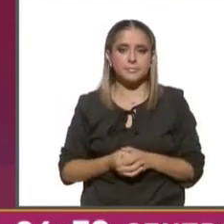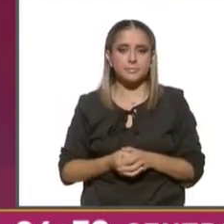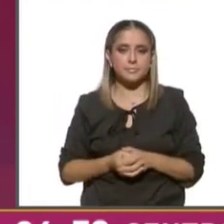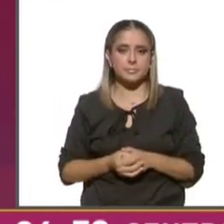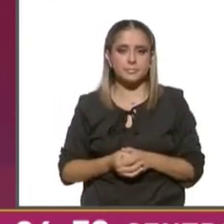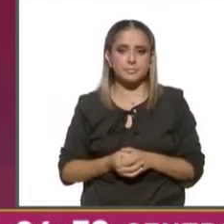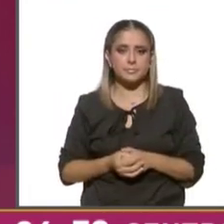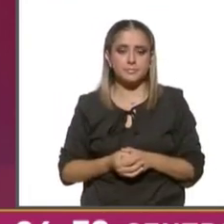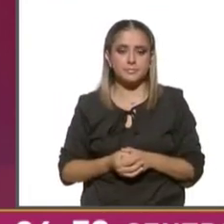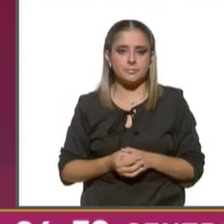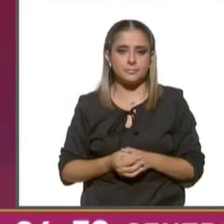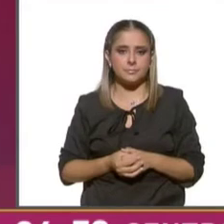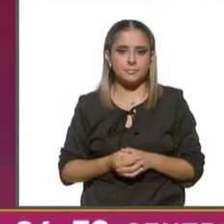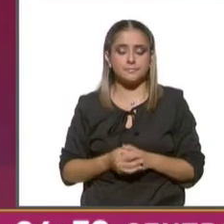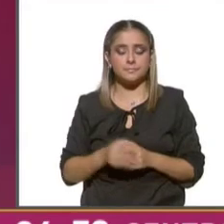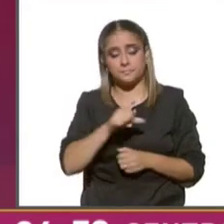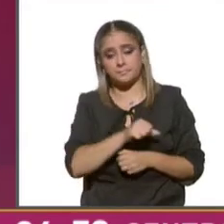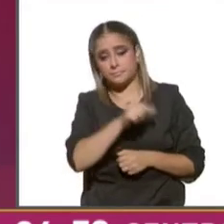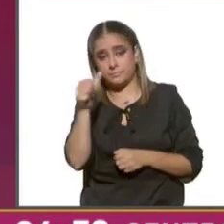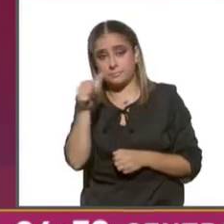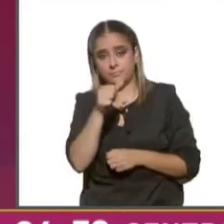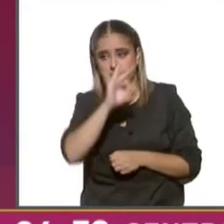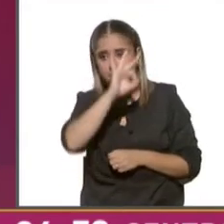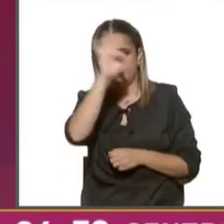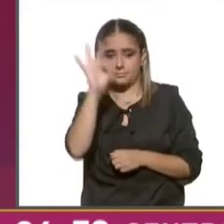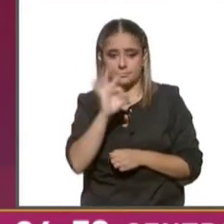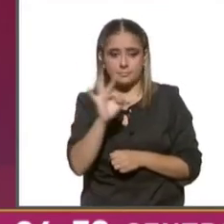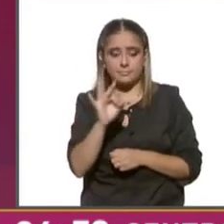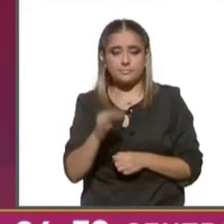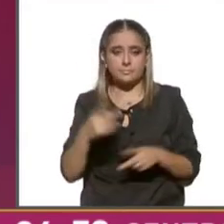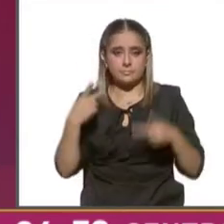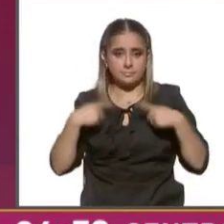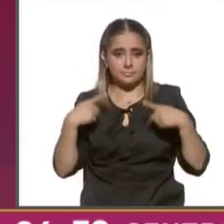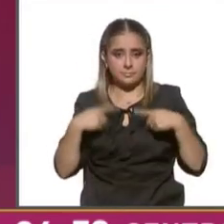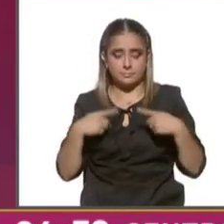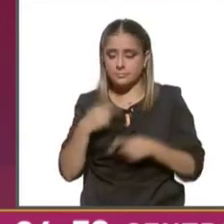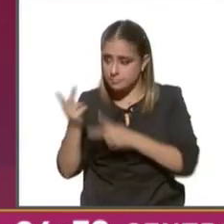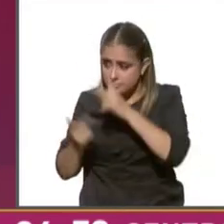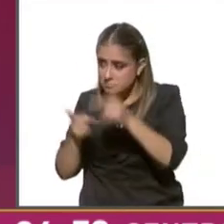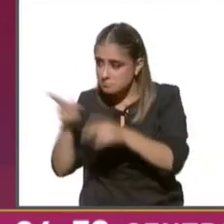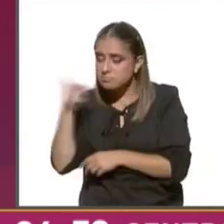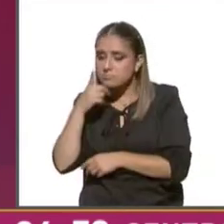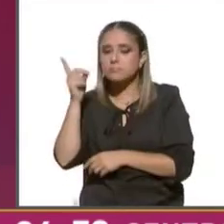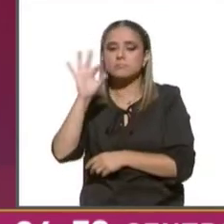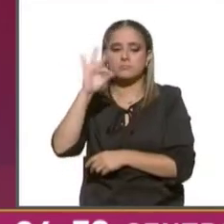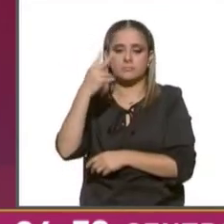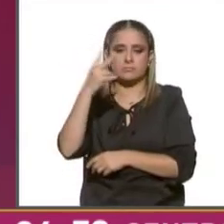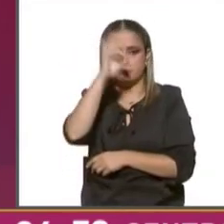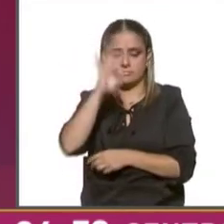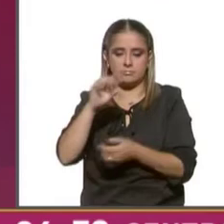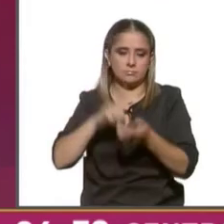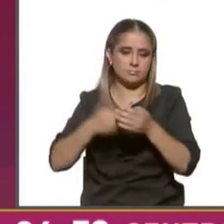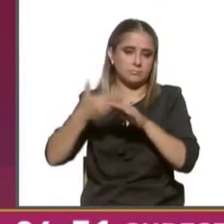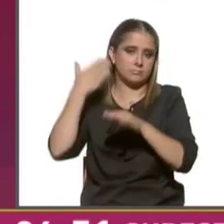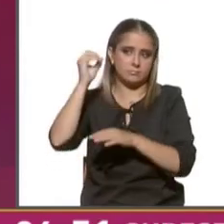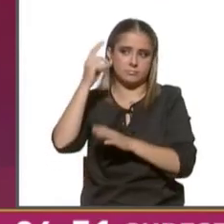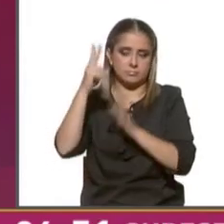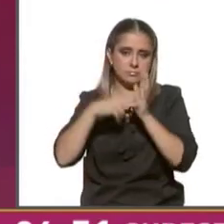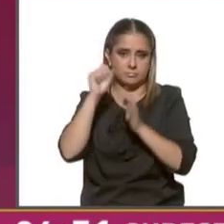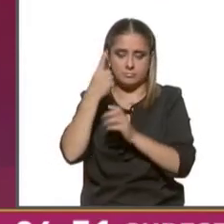material, un importante porcentaje de los entrevistados, 42% en octubre del 21